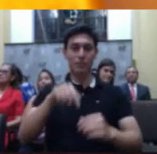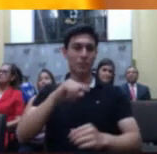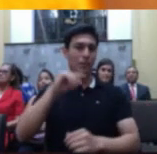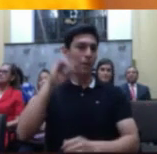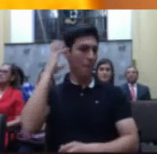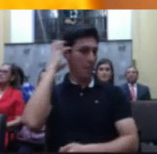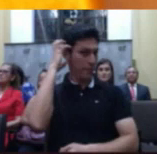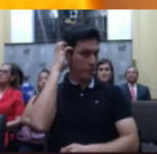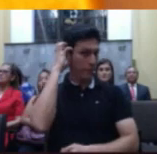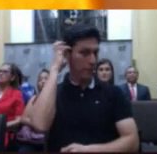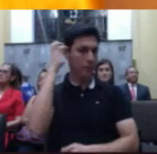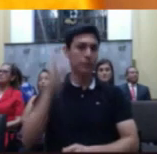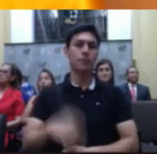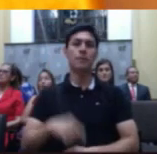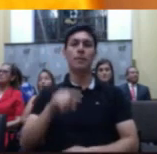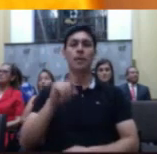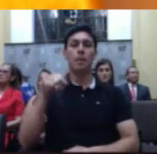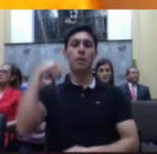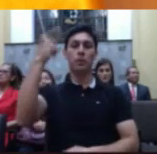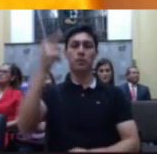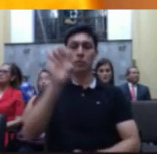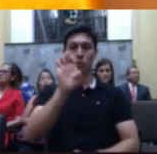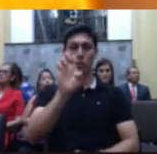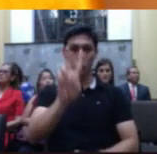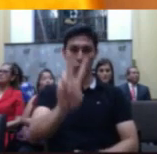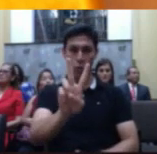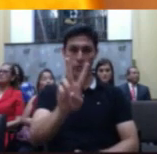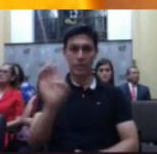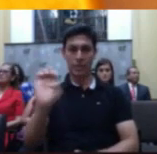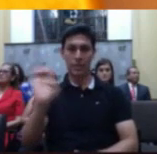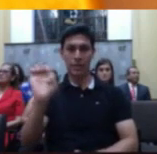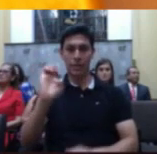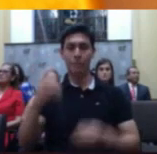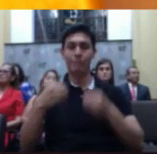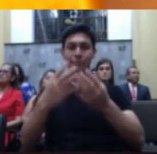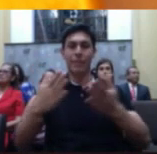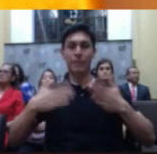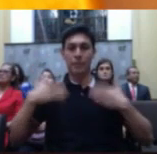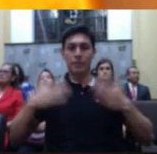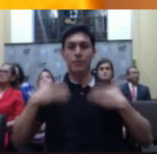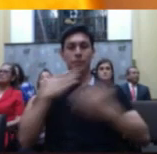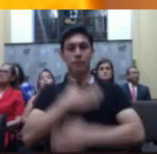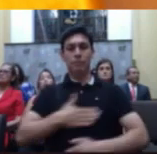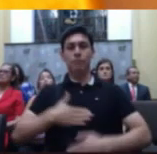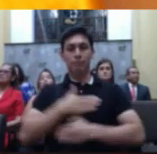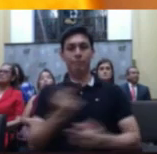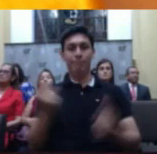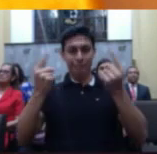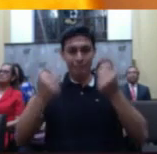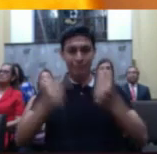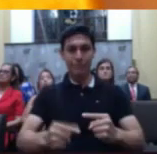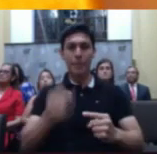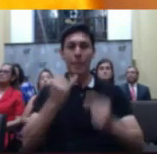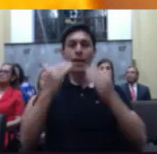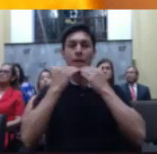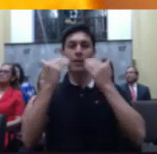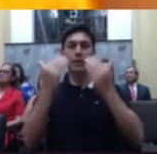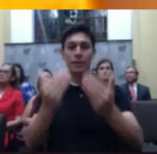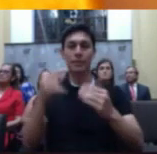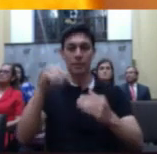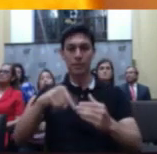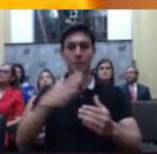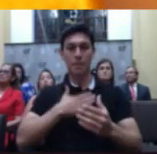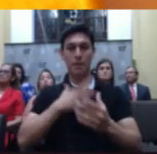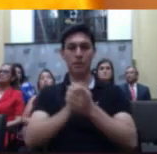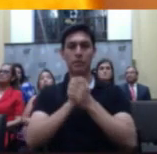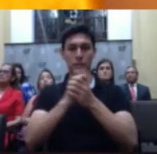Miraflores el próximo 2 de enero, reiterando usted mi felicitación por tan grato acontecimiento y agradezco hacer extensivo mi